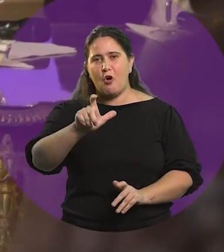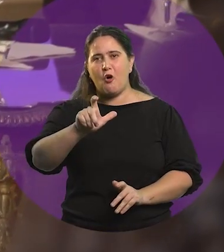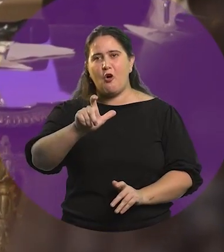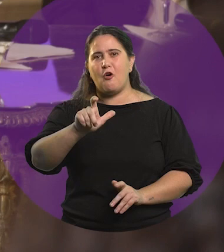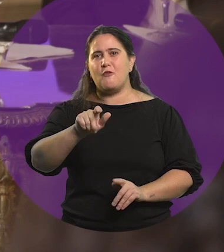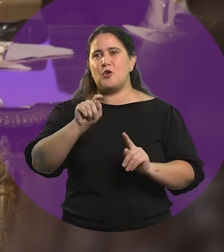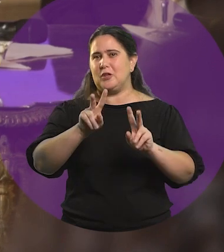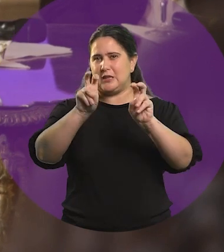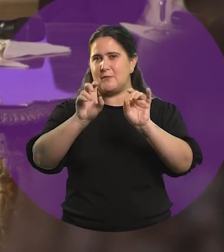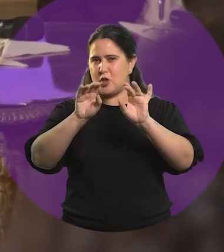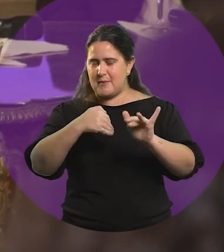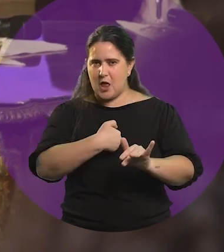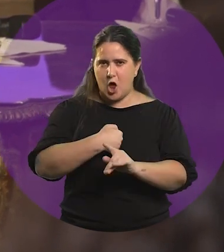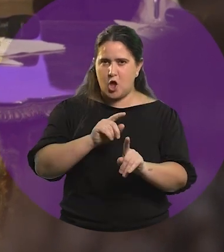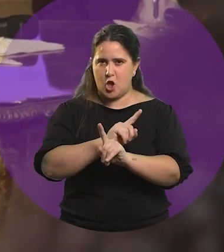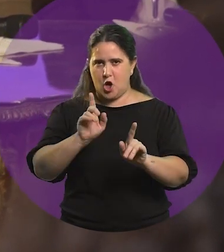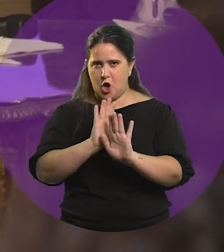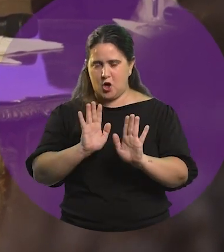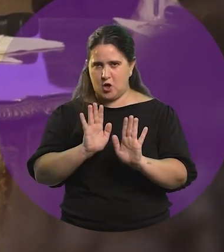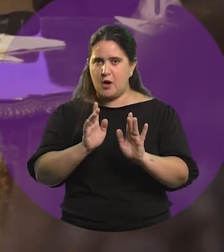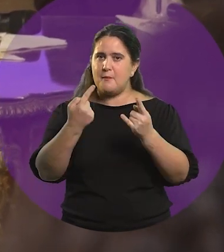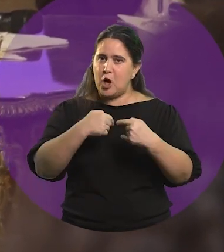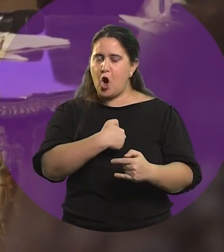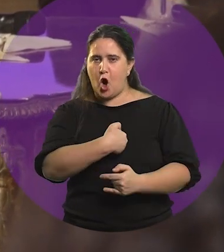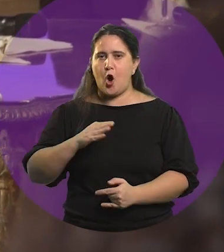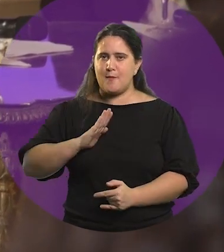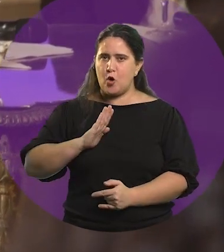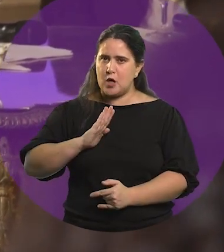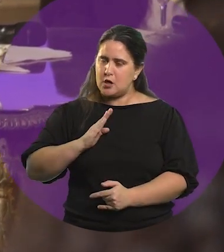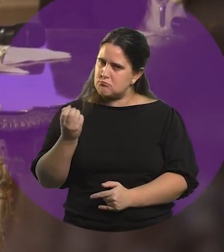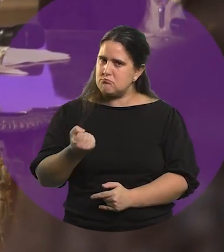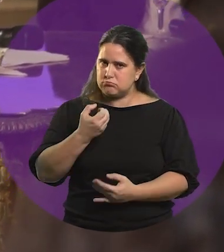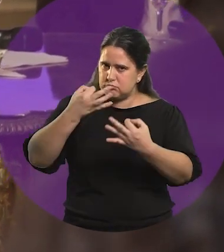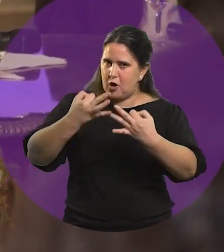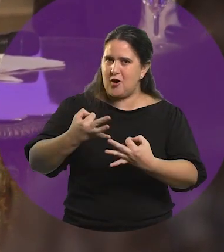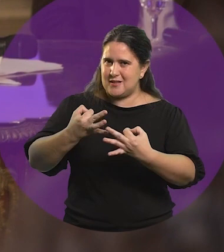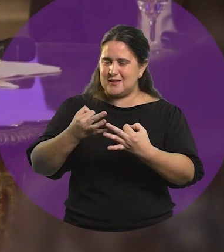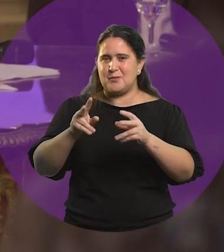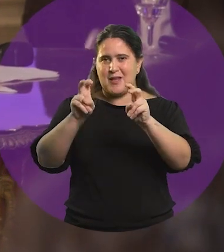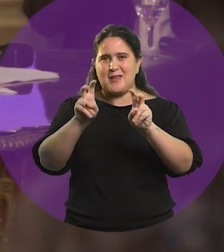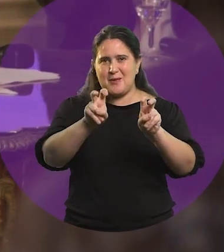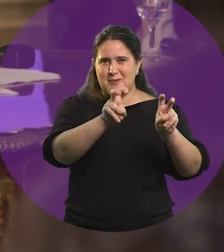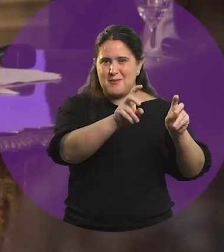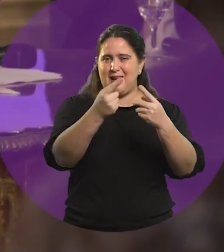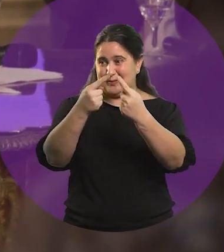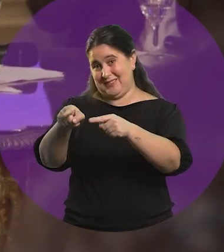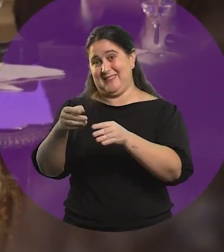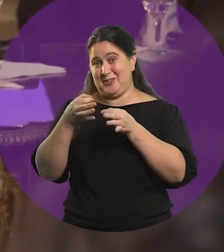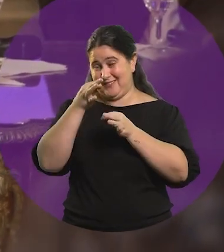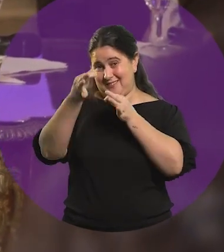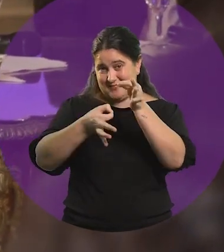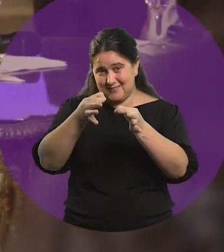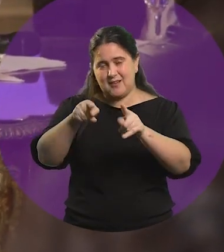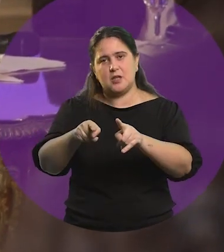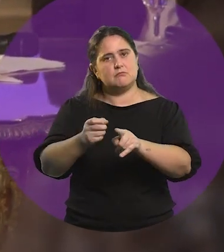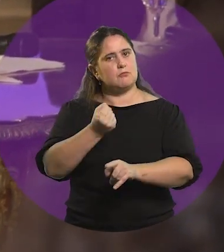Obviamente es un tema en equipo entre hombres y mujeres, pero el rol de las mujeres, muy especialmente en los rubros que ustedes manejaron, ha